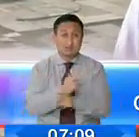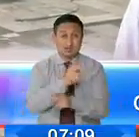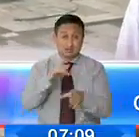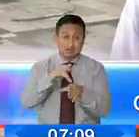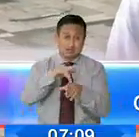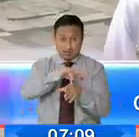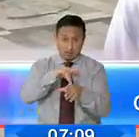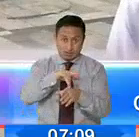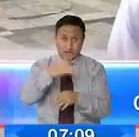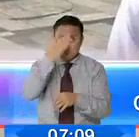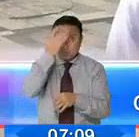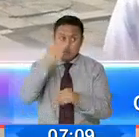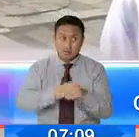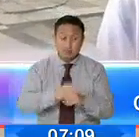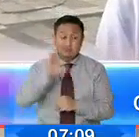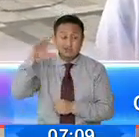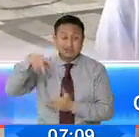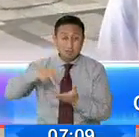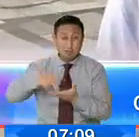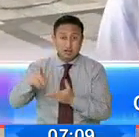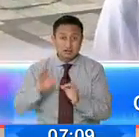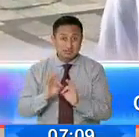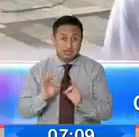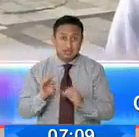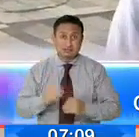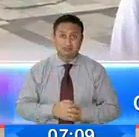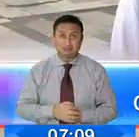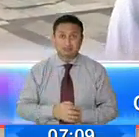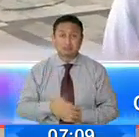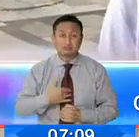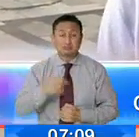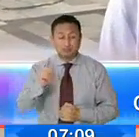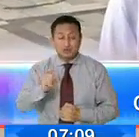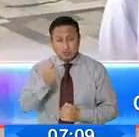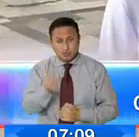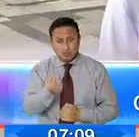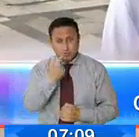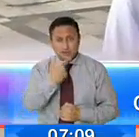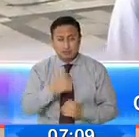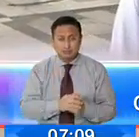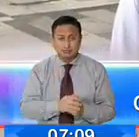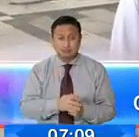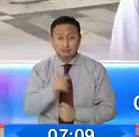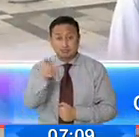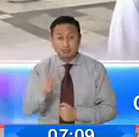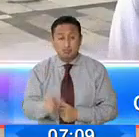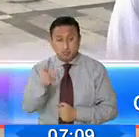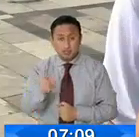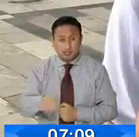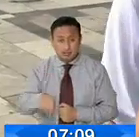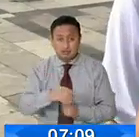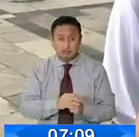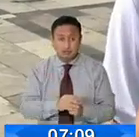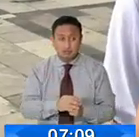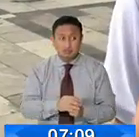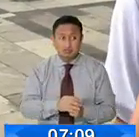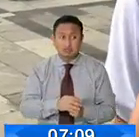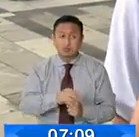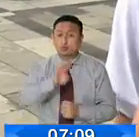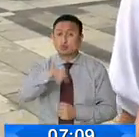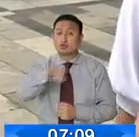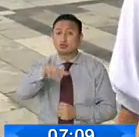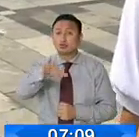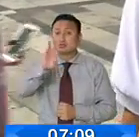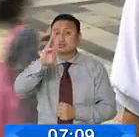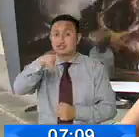qué? Por el incumplimiento del Estado en los pagos. Necesitamos medicamentos. Pacientes que no reciben 4, 5, 6 meses